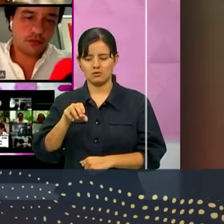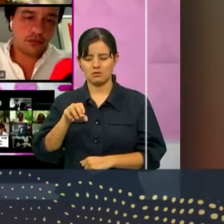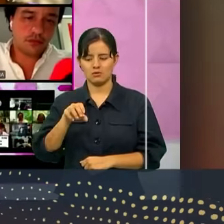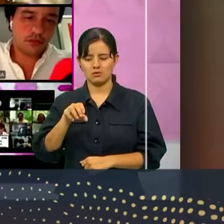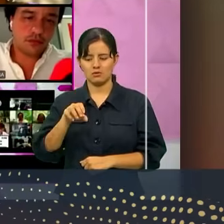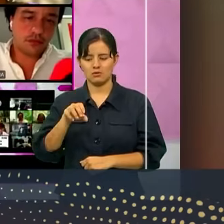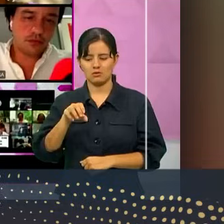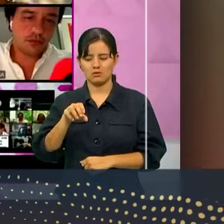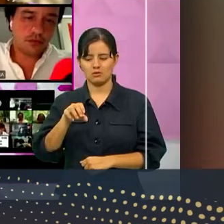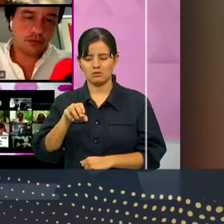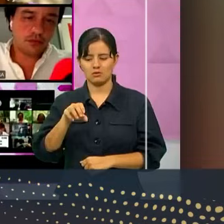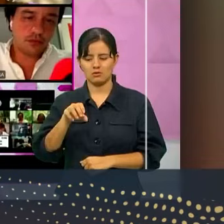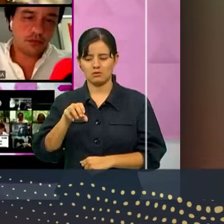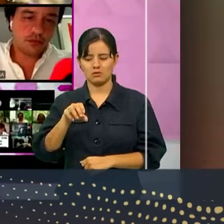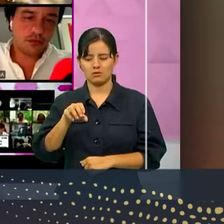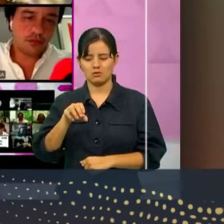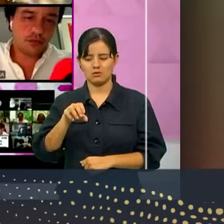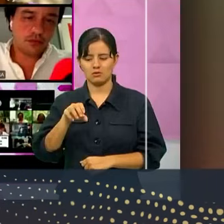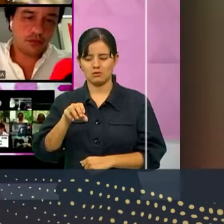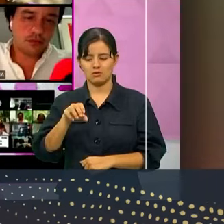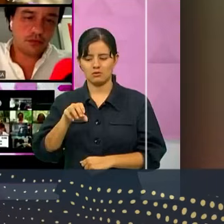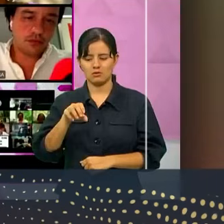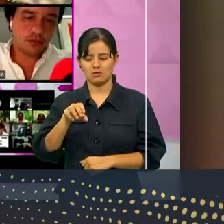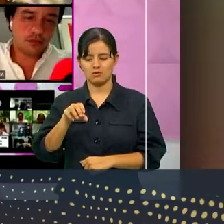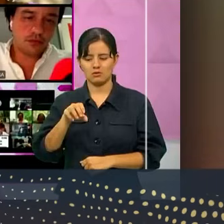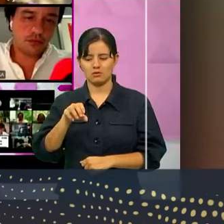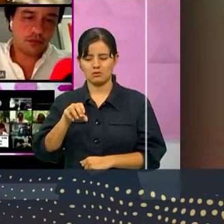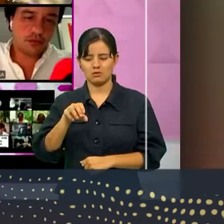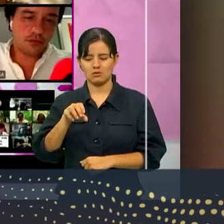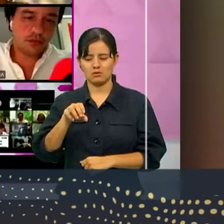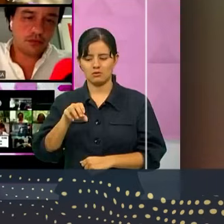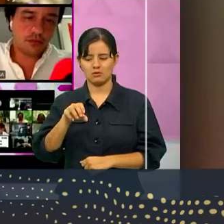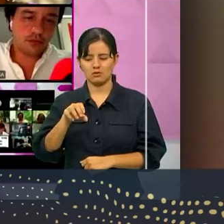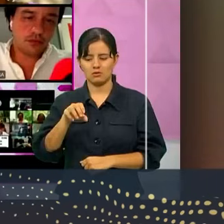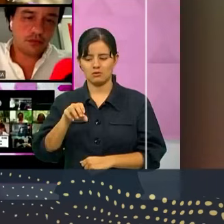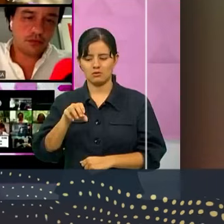suscríbete, activa la campanita y compártelo para que más gente lo vea.